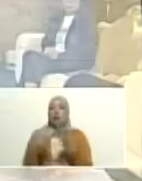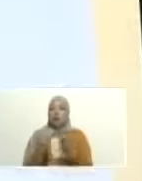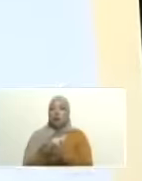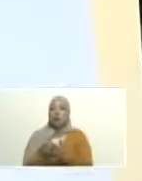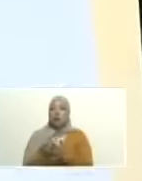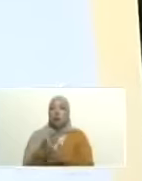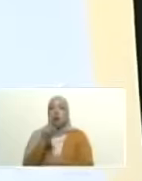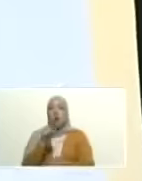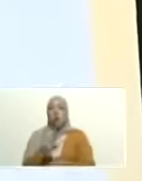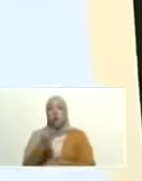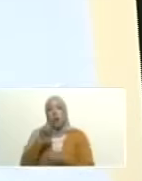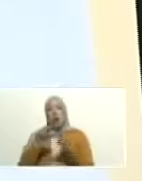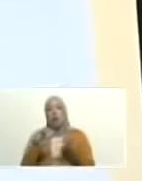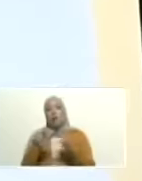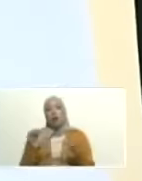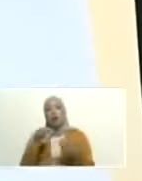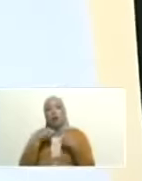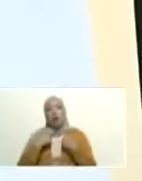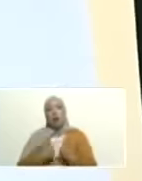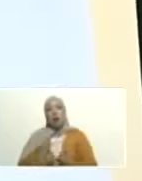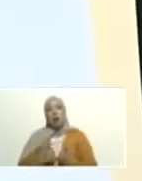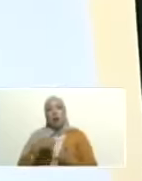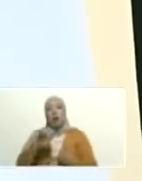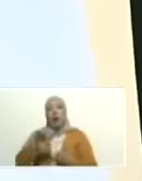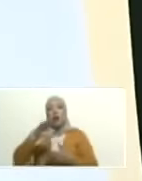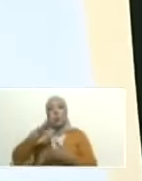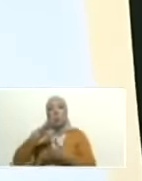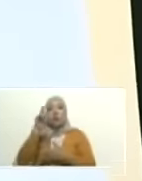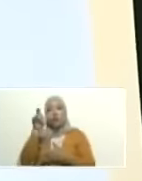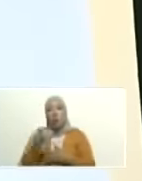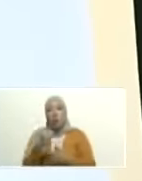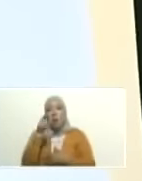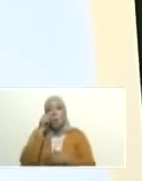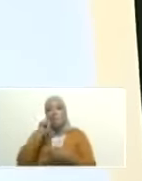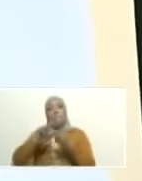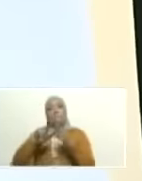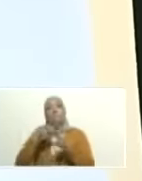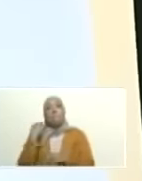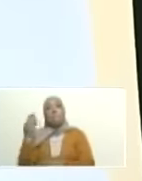Alejandro Armas, que en paz descanse, Américo Martín, que en paz descanse.